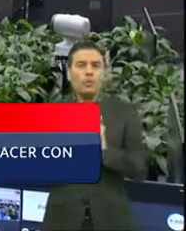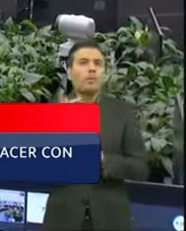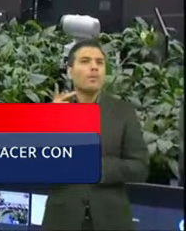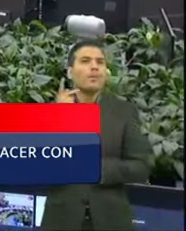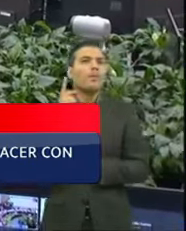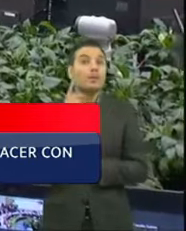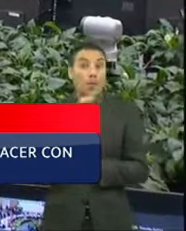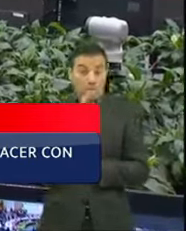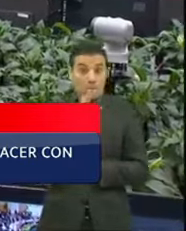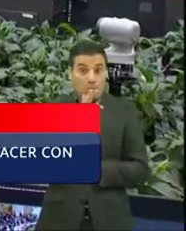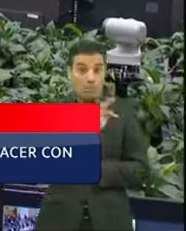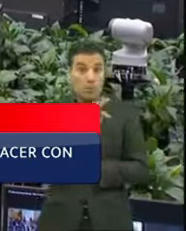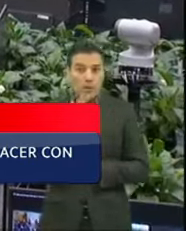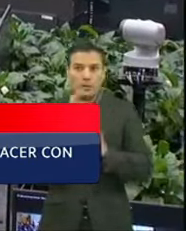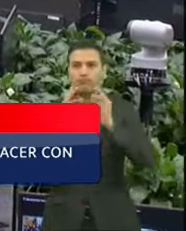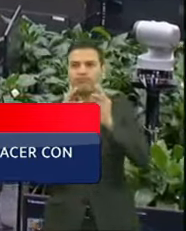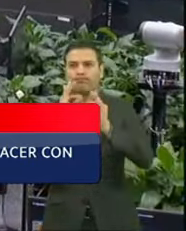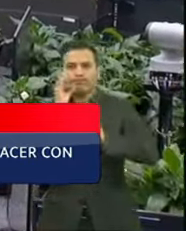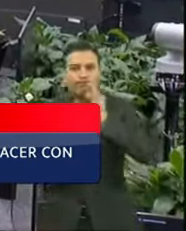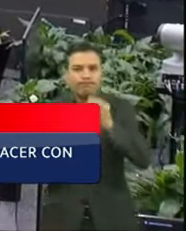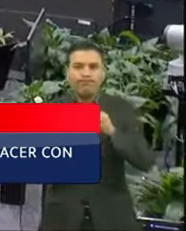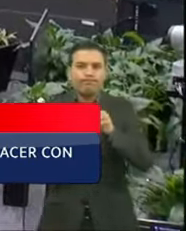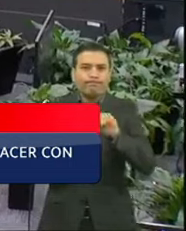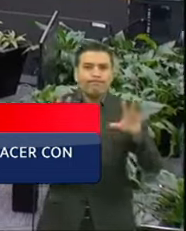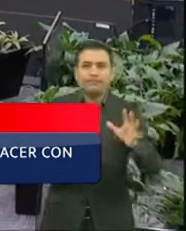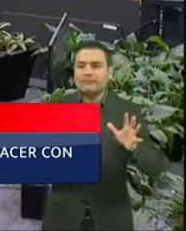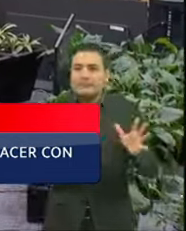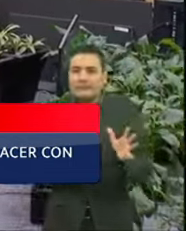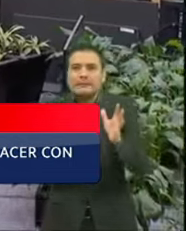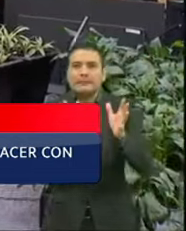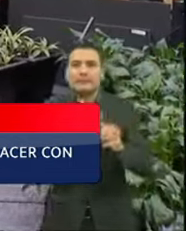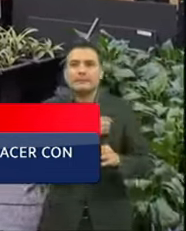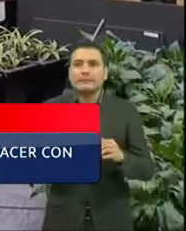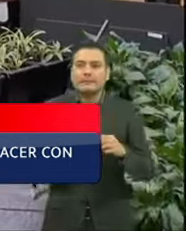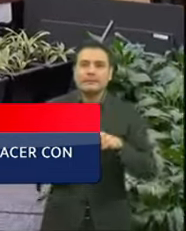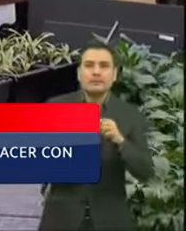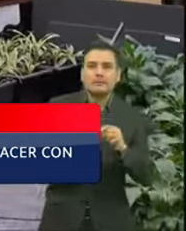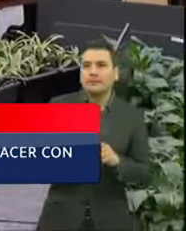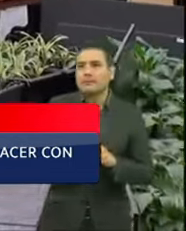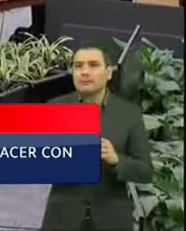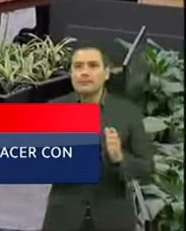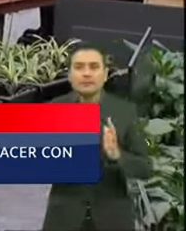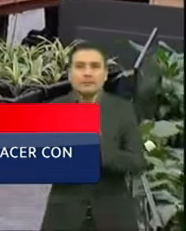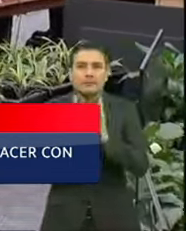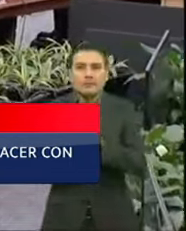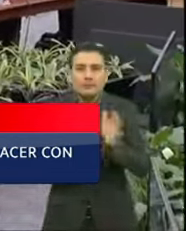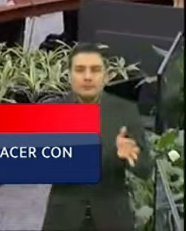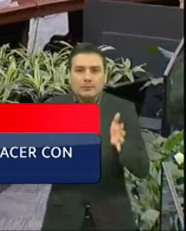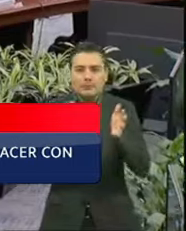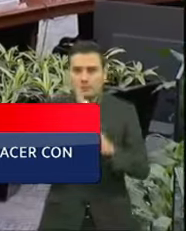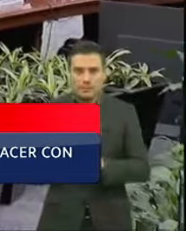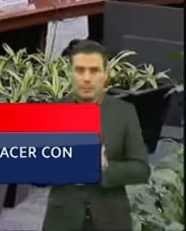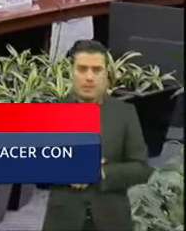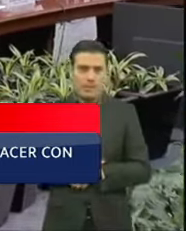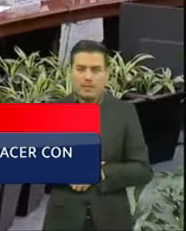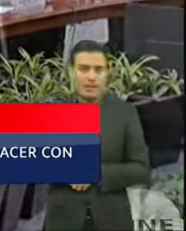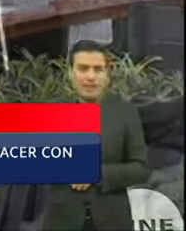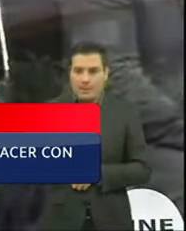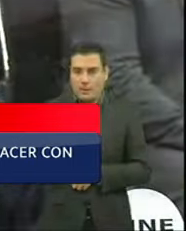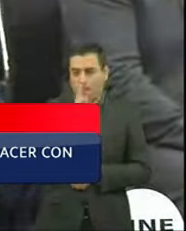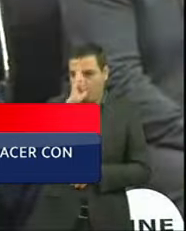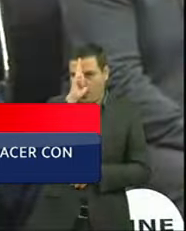tienes que acatar la orden del juez y tienes instancias para moverlo si eso no estás de acuerdo, ¿no? Hay